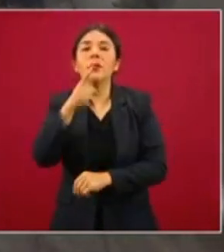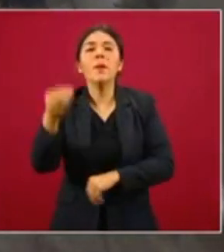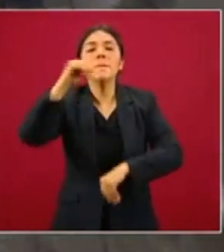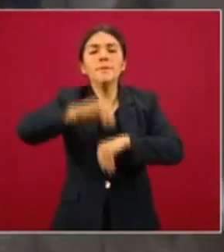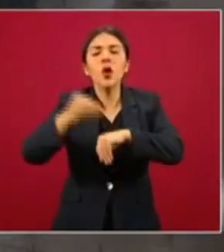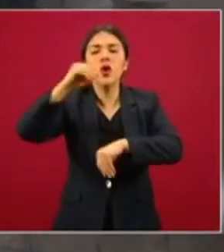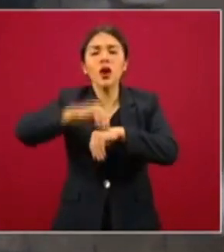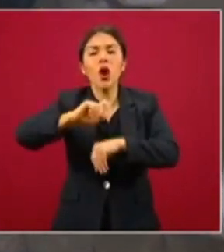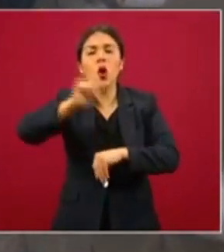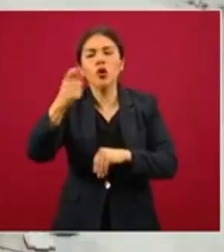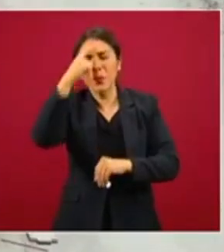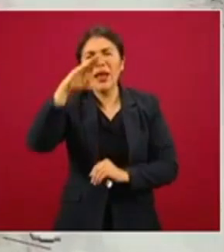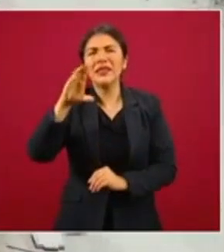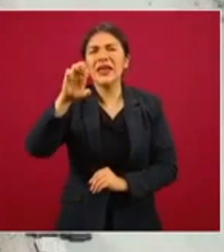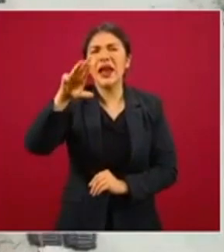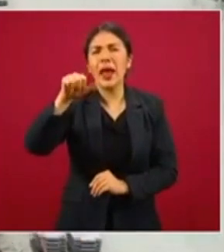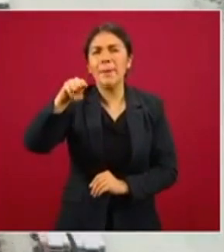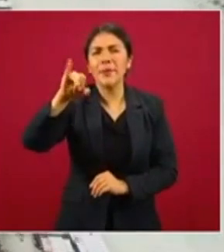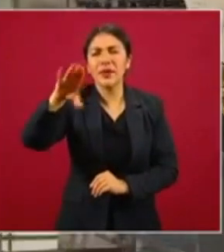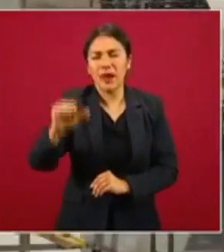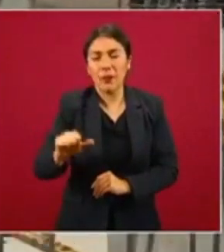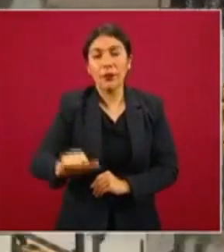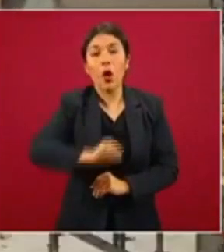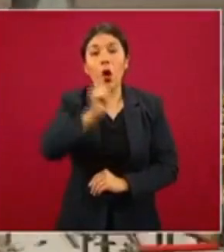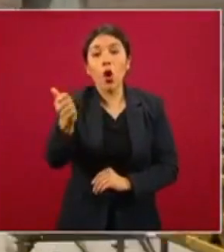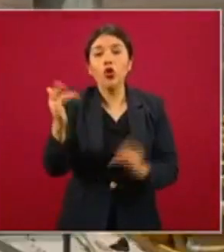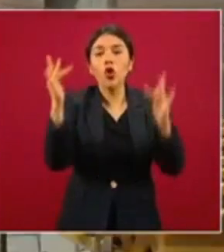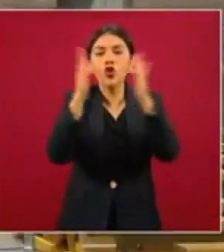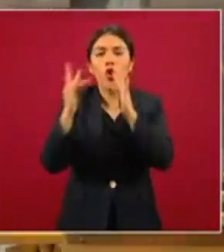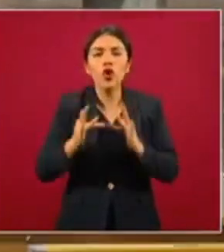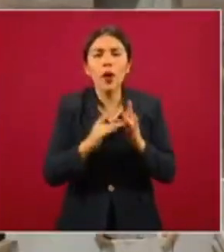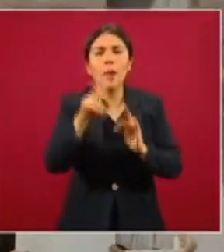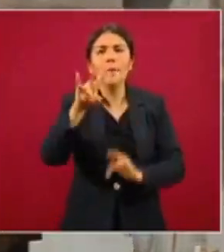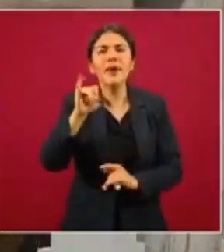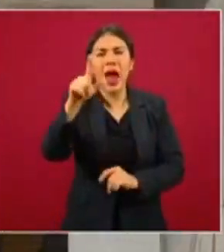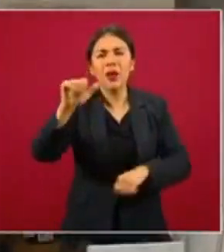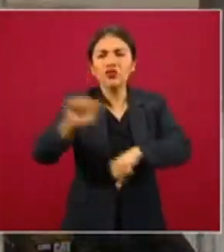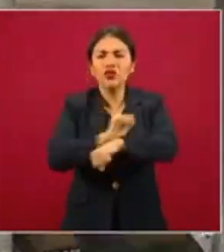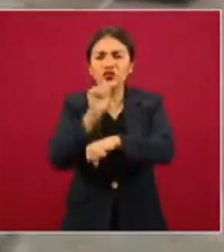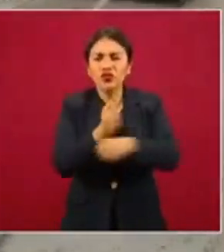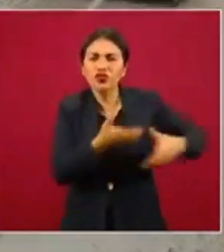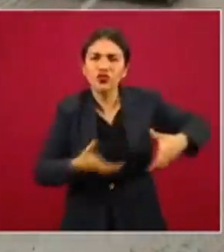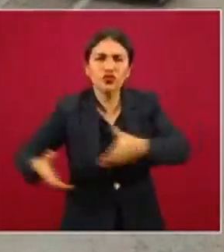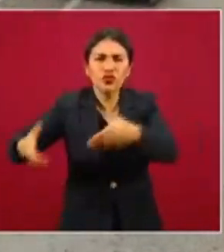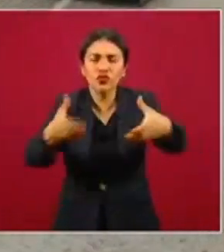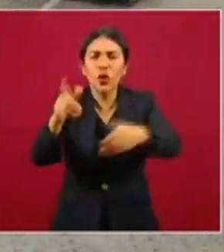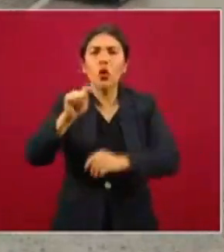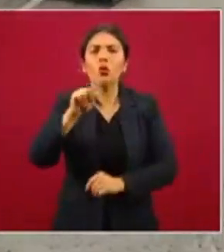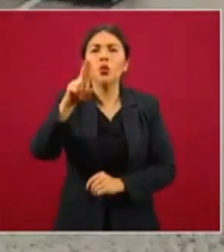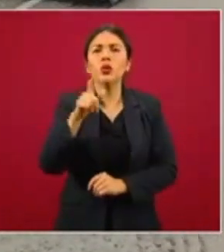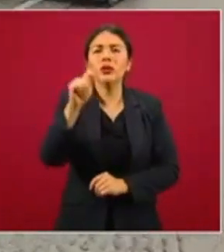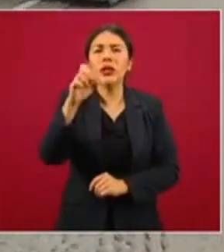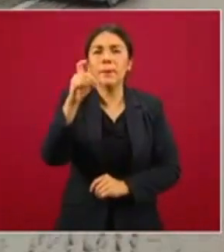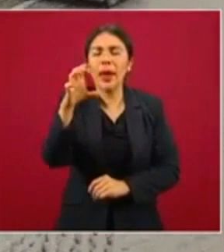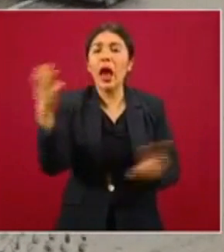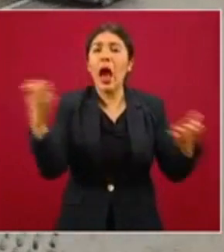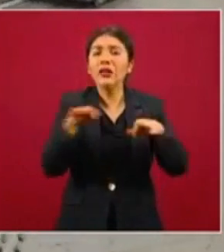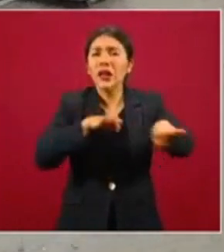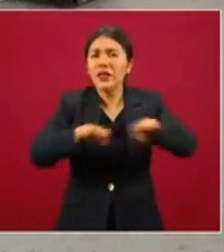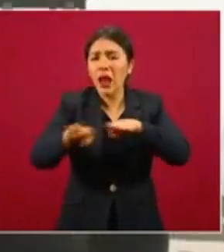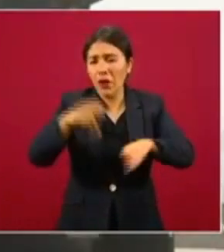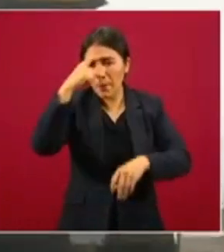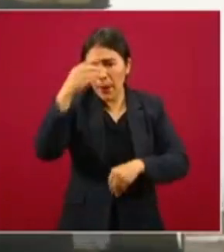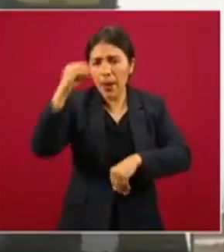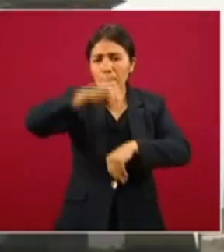de recubrimientos cerámicos. En la interconexión vial Tram Caseta Tultepec Santa Lucía, se realizan los trabajos de conformación